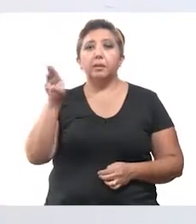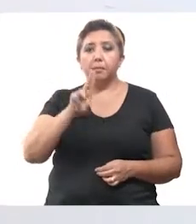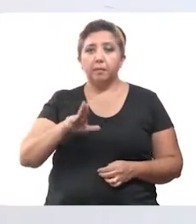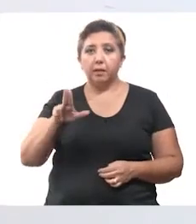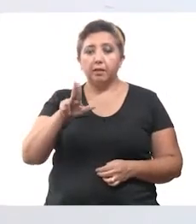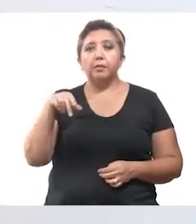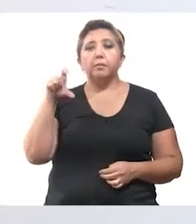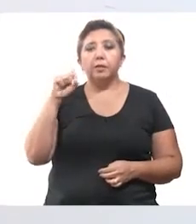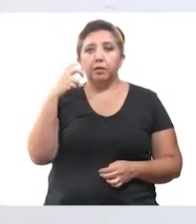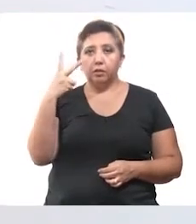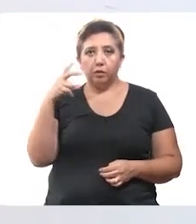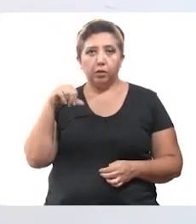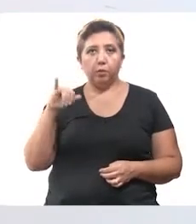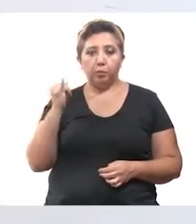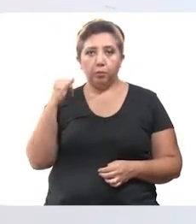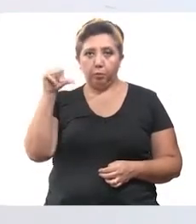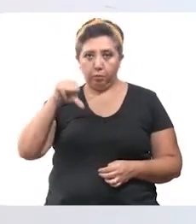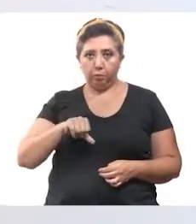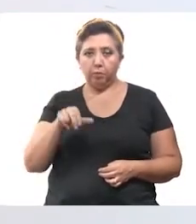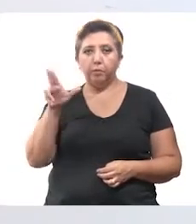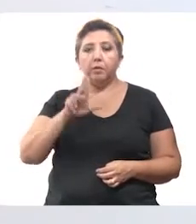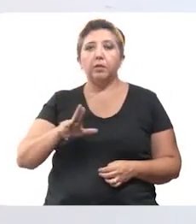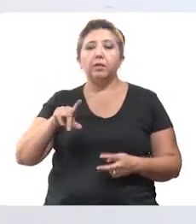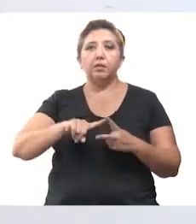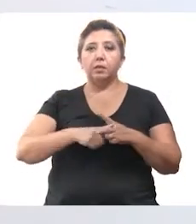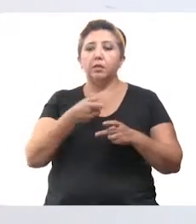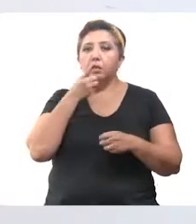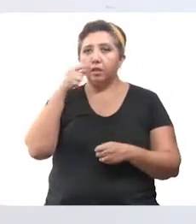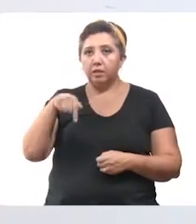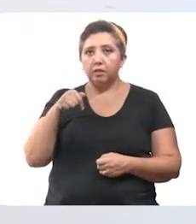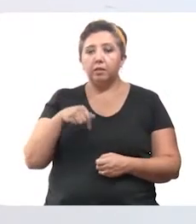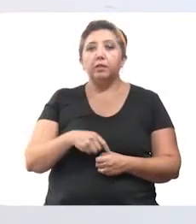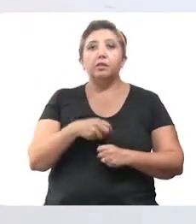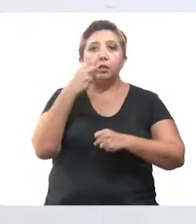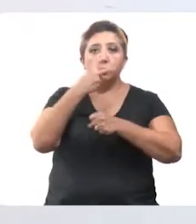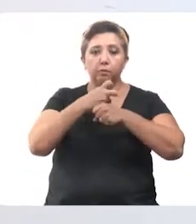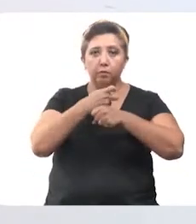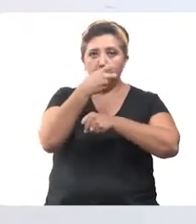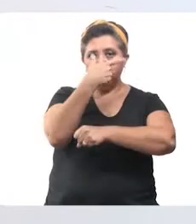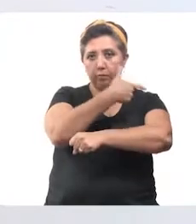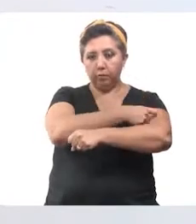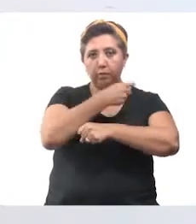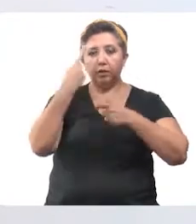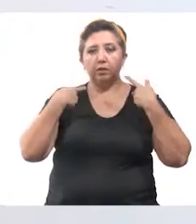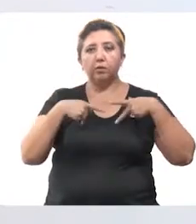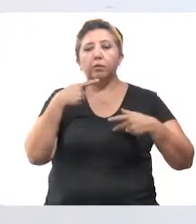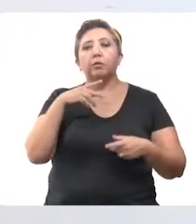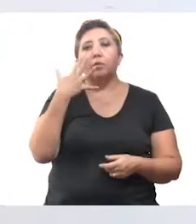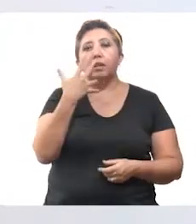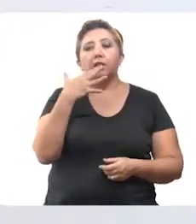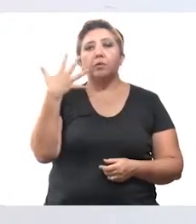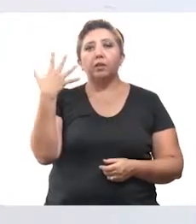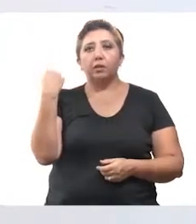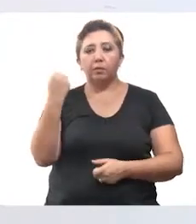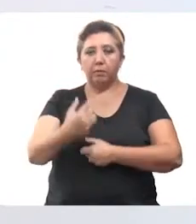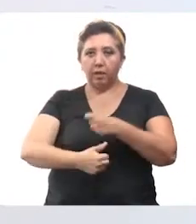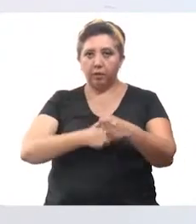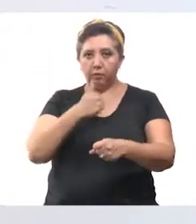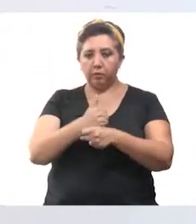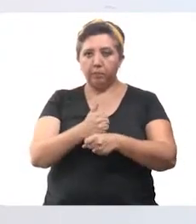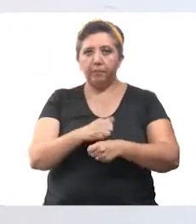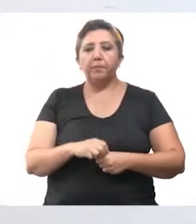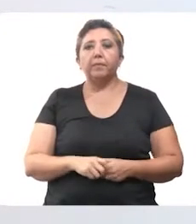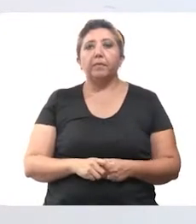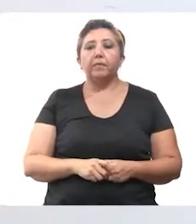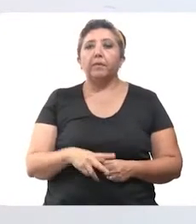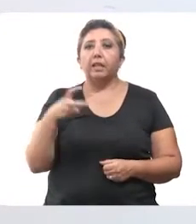martes 22 de junio. Hoy, martes 22, comenzó la aplicación en Mérida de la segunda dosis de la vacuna a las personas de entre 50 a 59